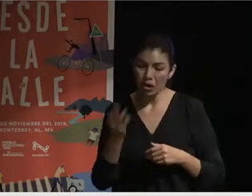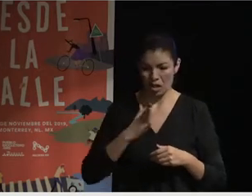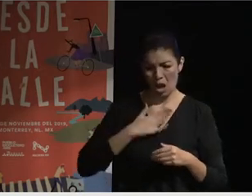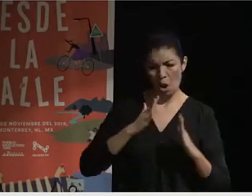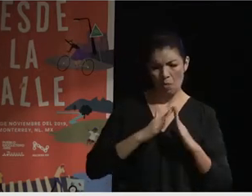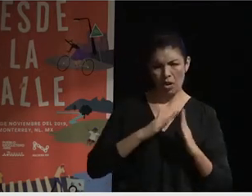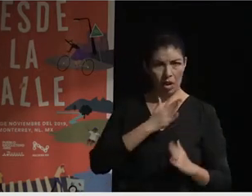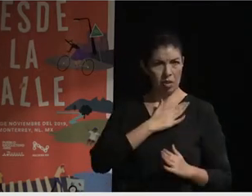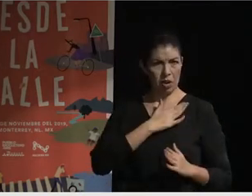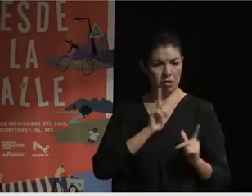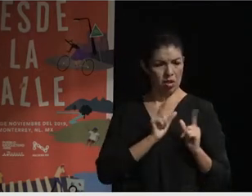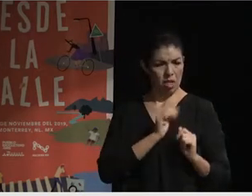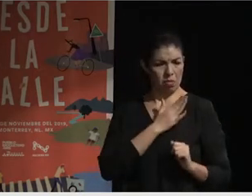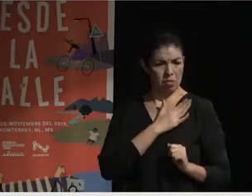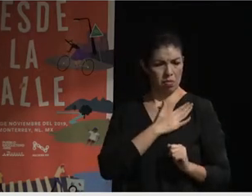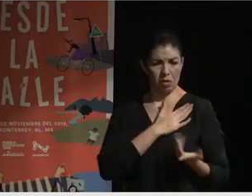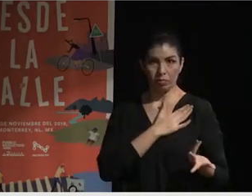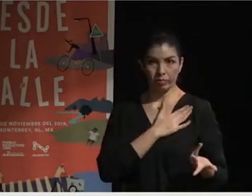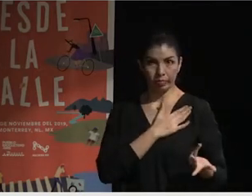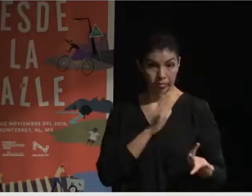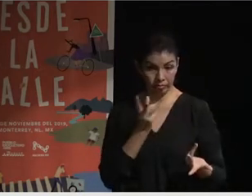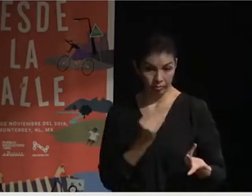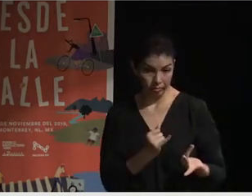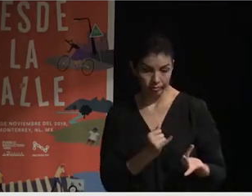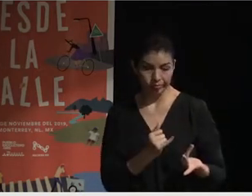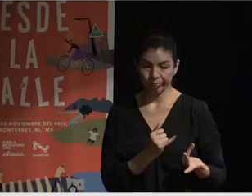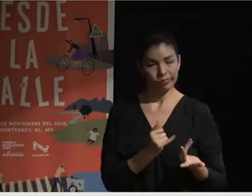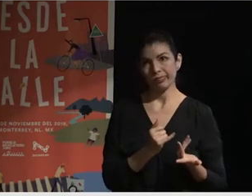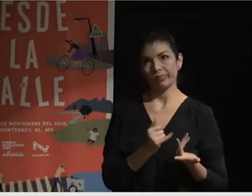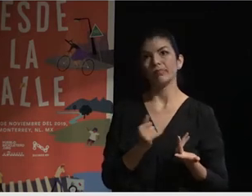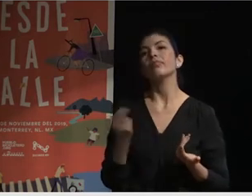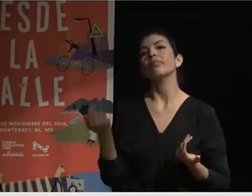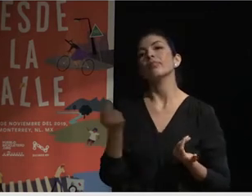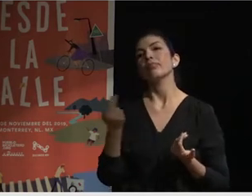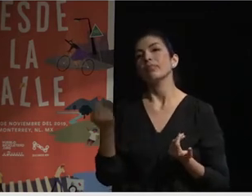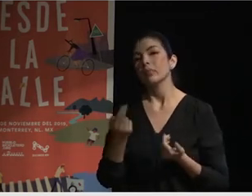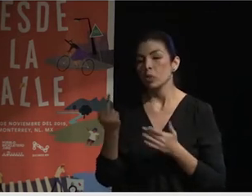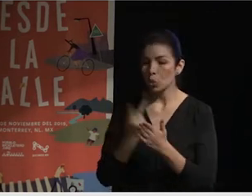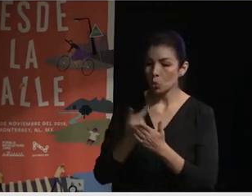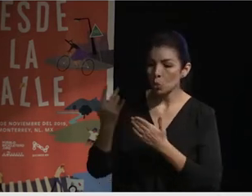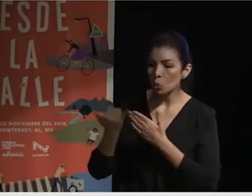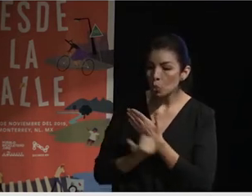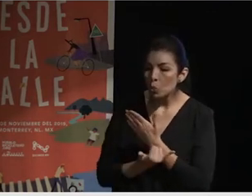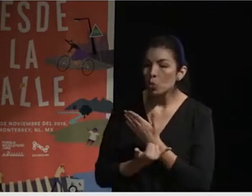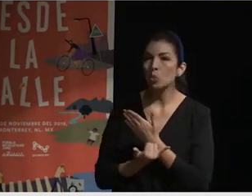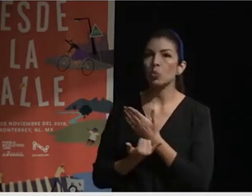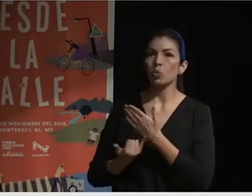sino como cómo iniciamos proyectos en los que seamos dueños del espacio y donde la colectividad decida el